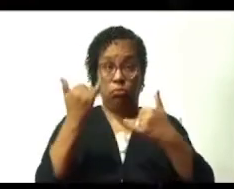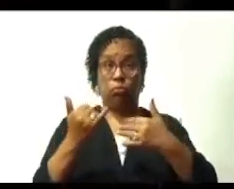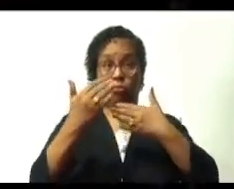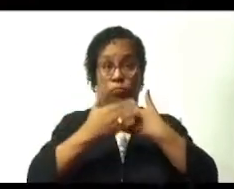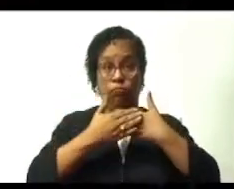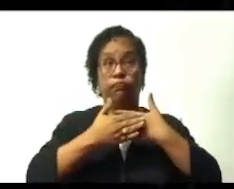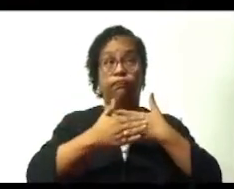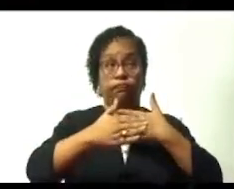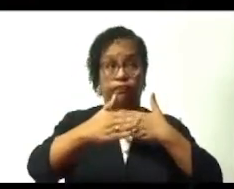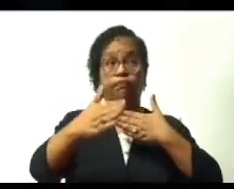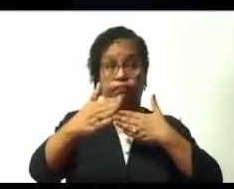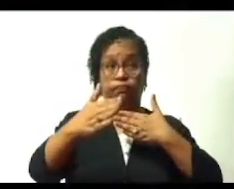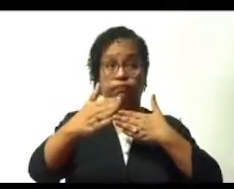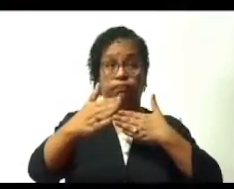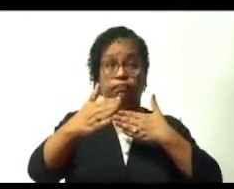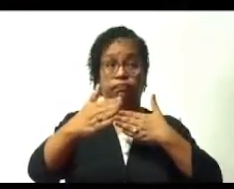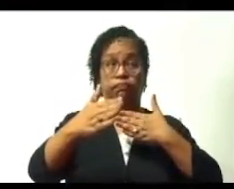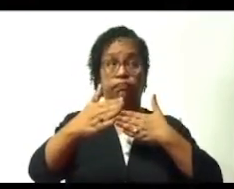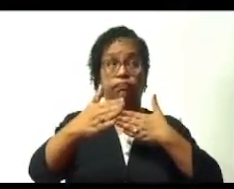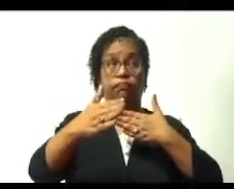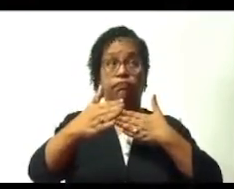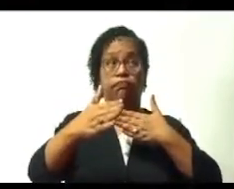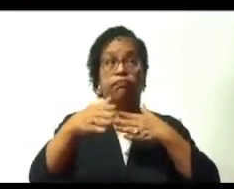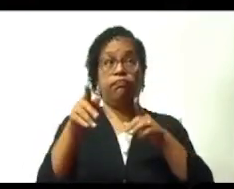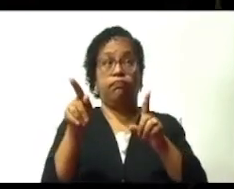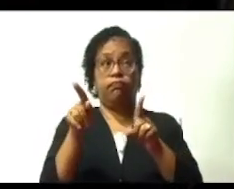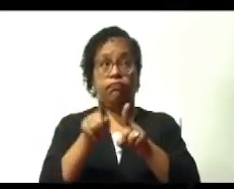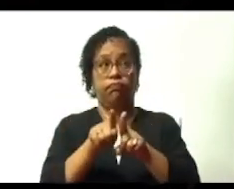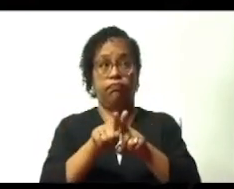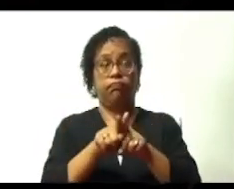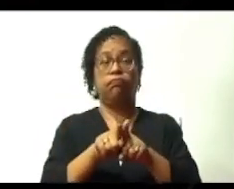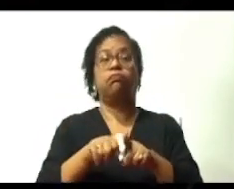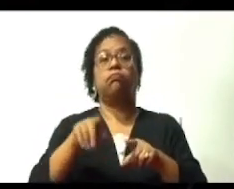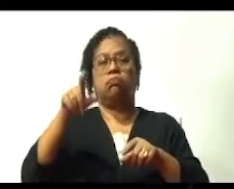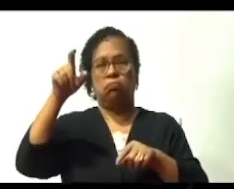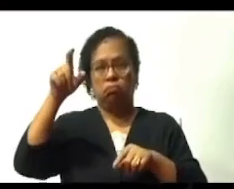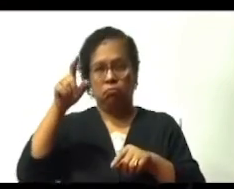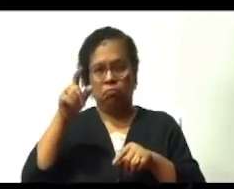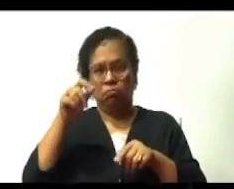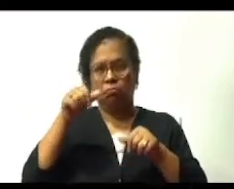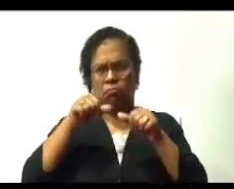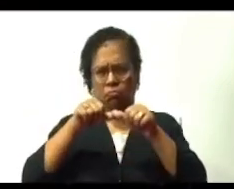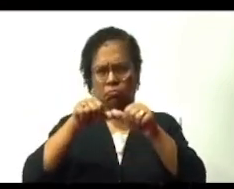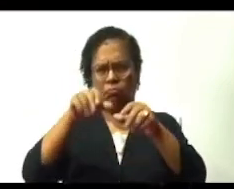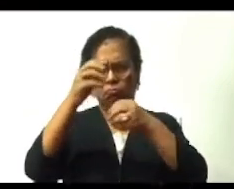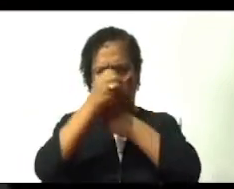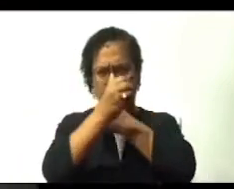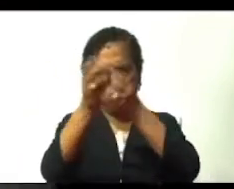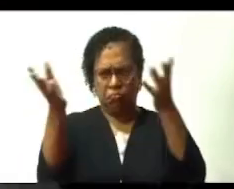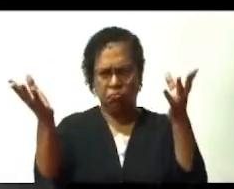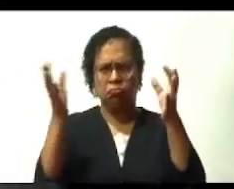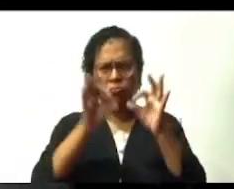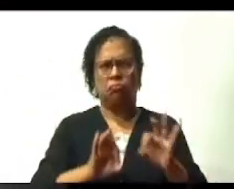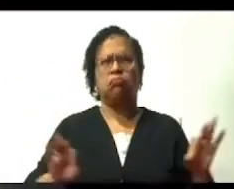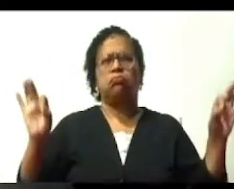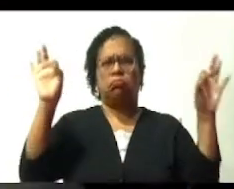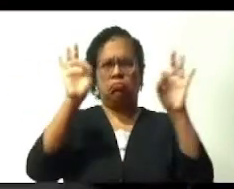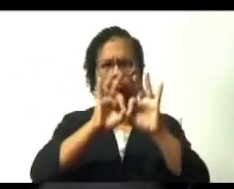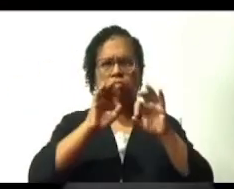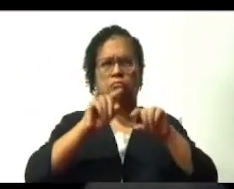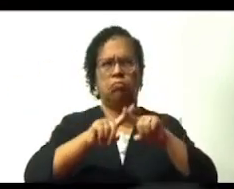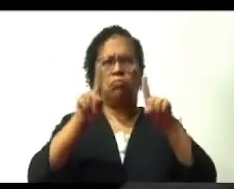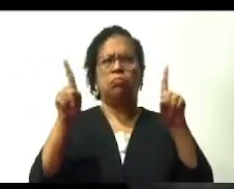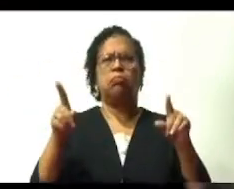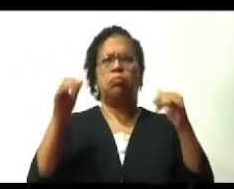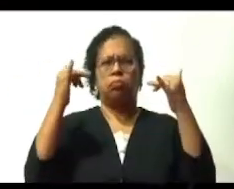tendrá en los próximos días también algunos anuncios importantes, pero en el día de hoy nos reservamos porque